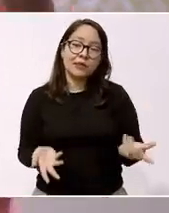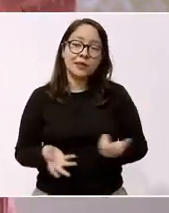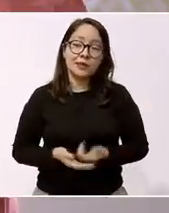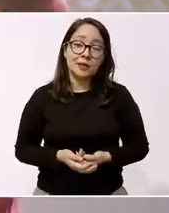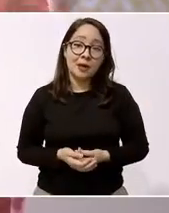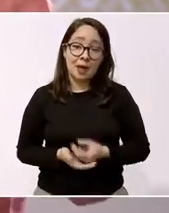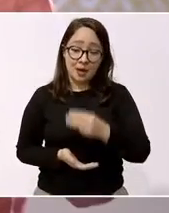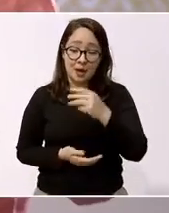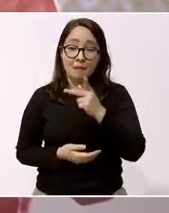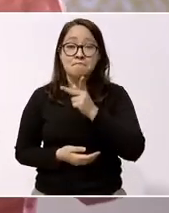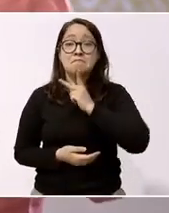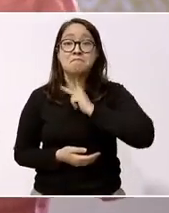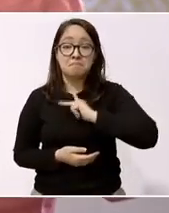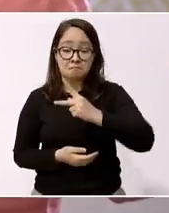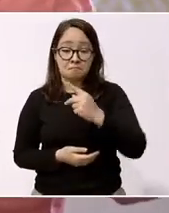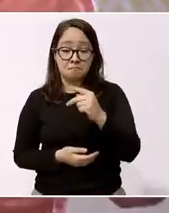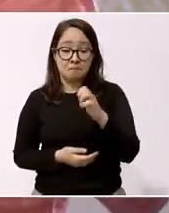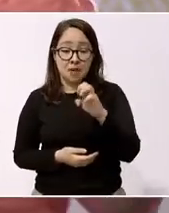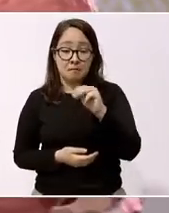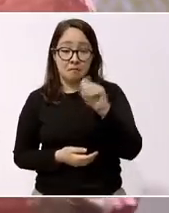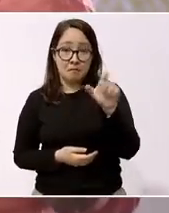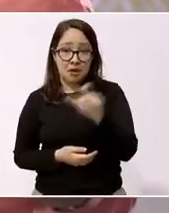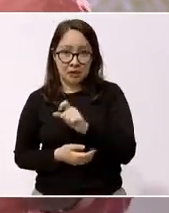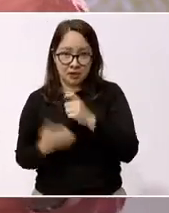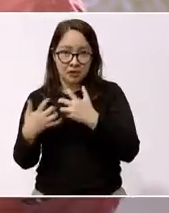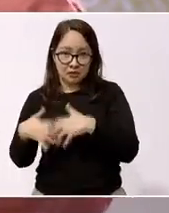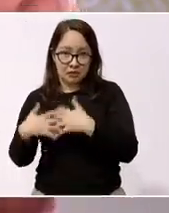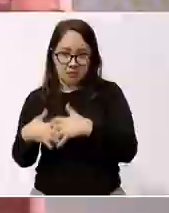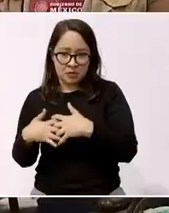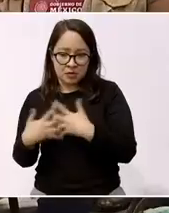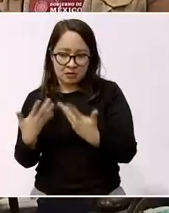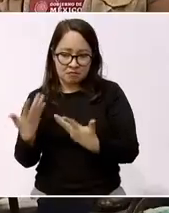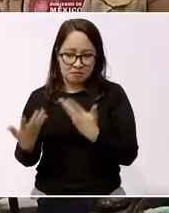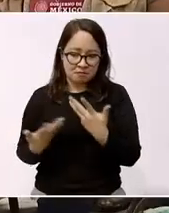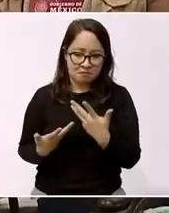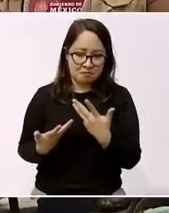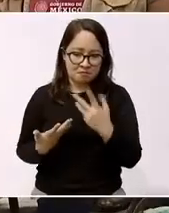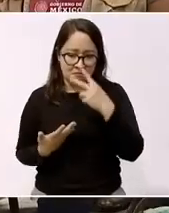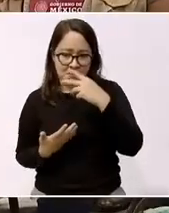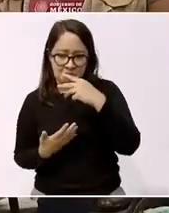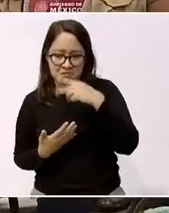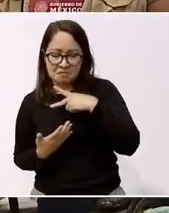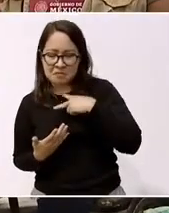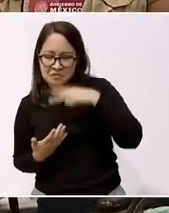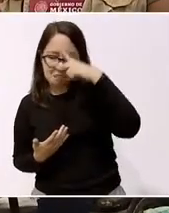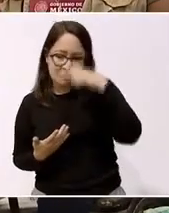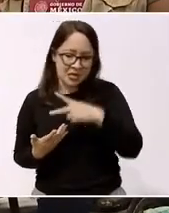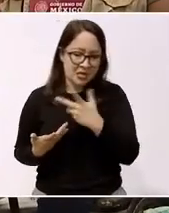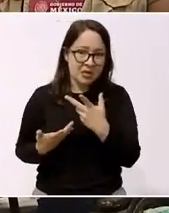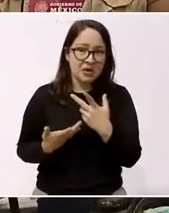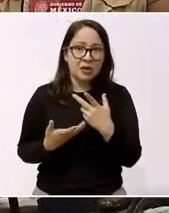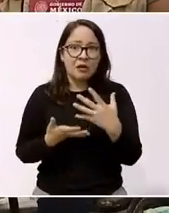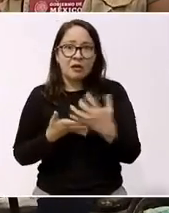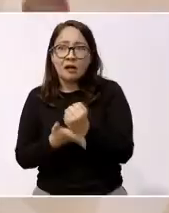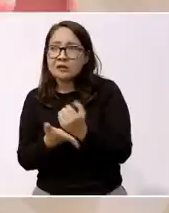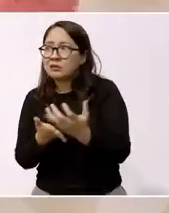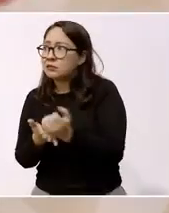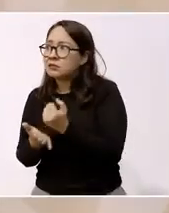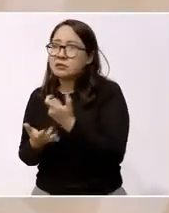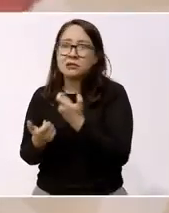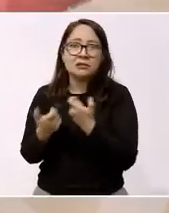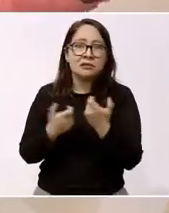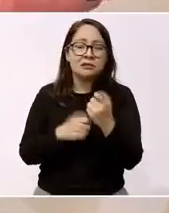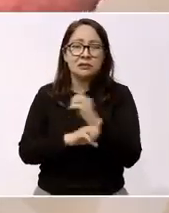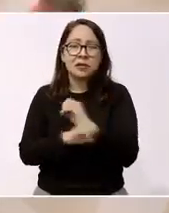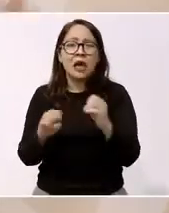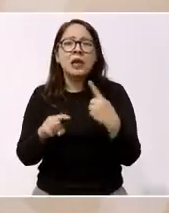pues Pemex no veía utilidades y la dirección, la administración de la refinería estaba a